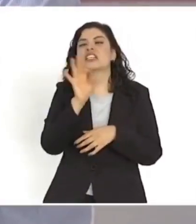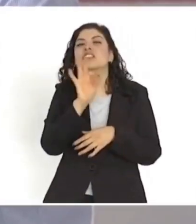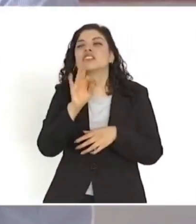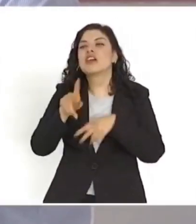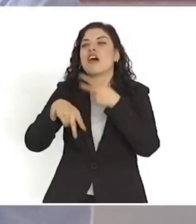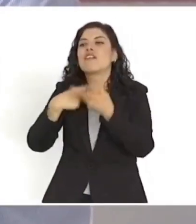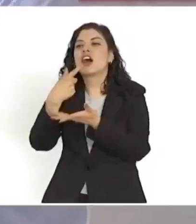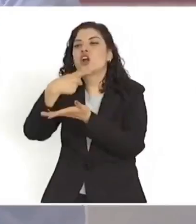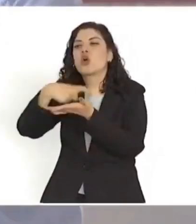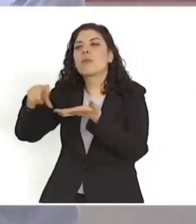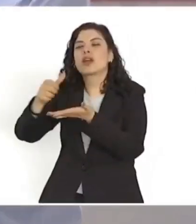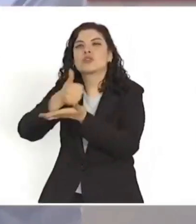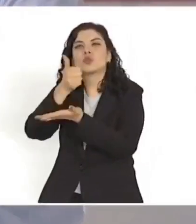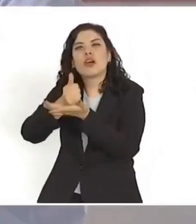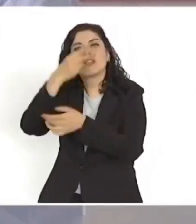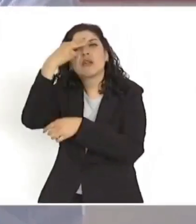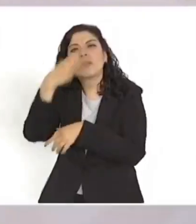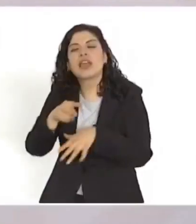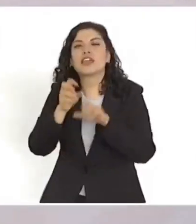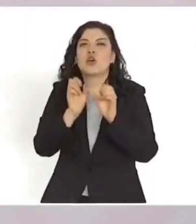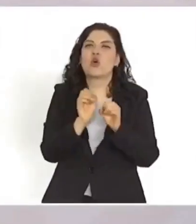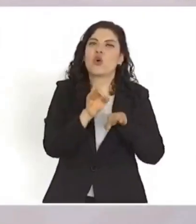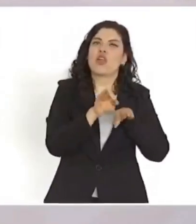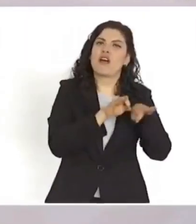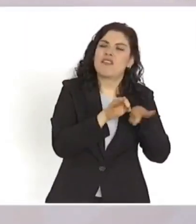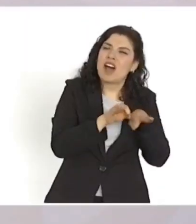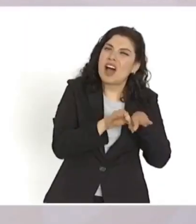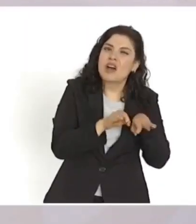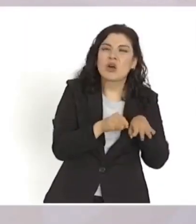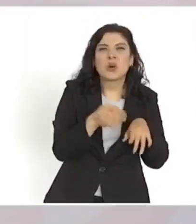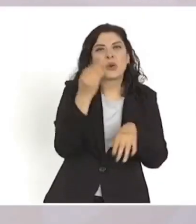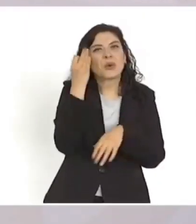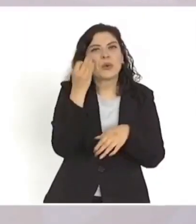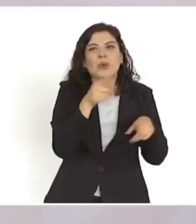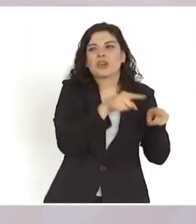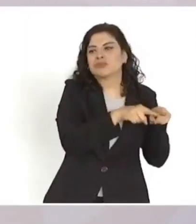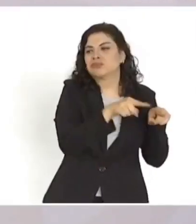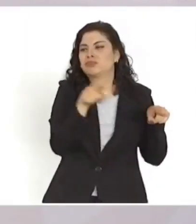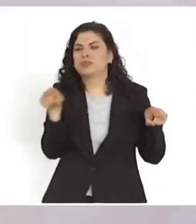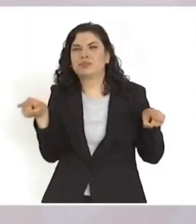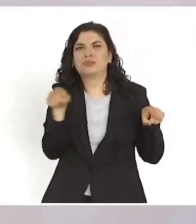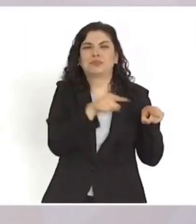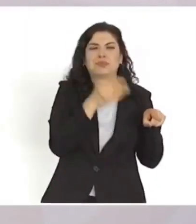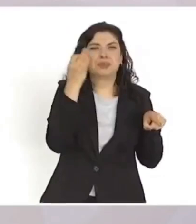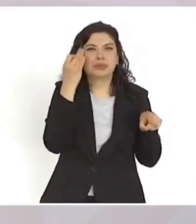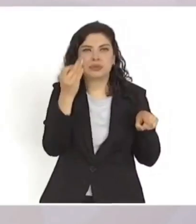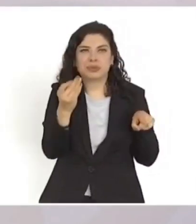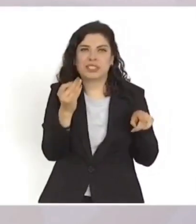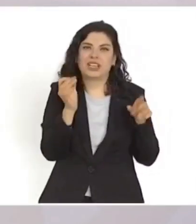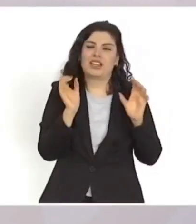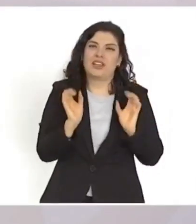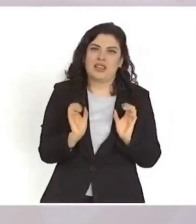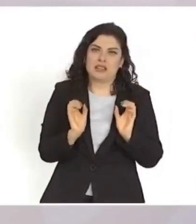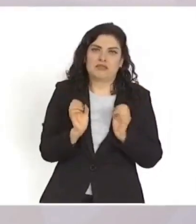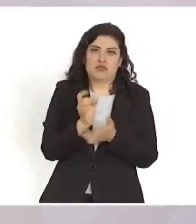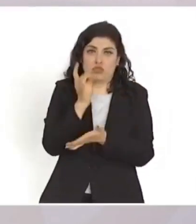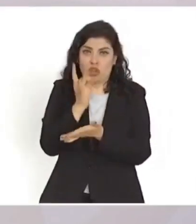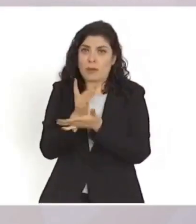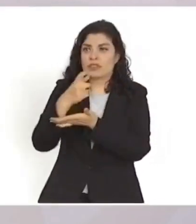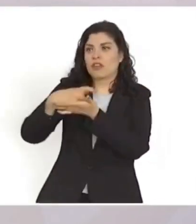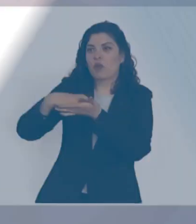la Ciudad de México o a pasear a la Ciudad de México, porque no es nada más ir a trabajar y hacer